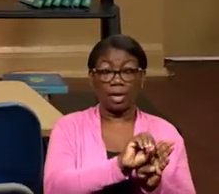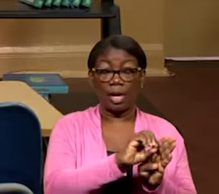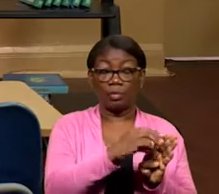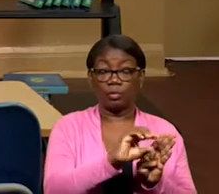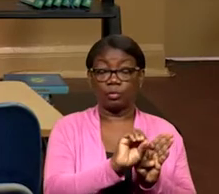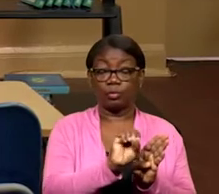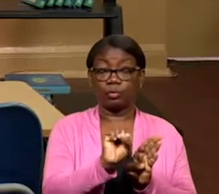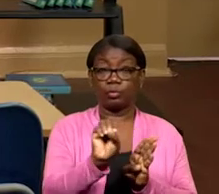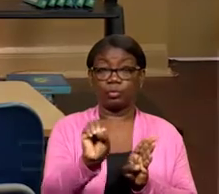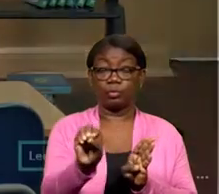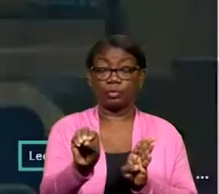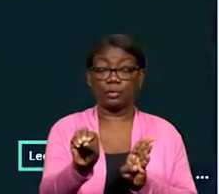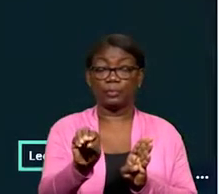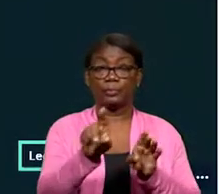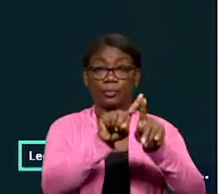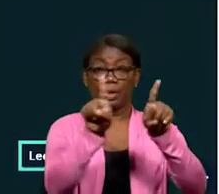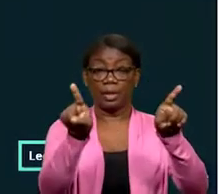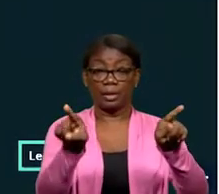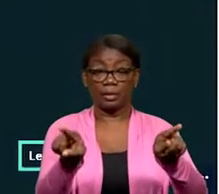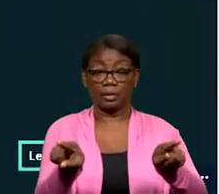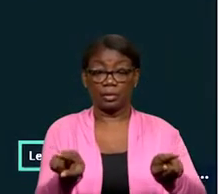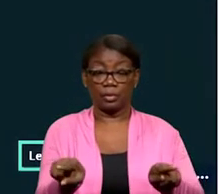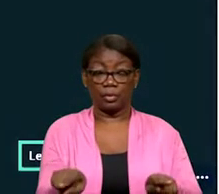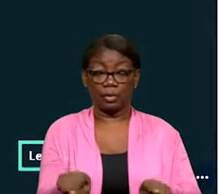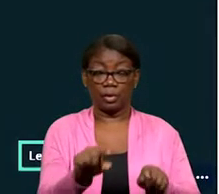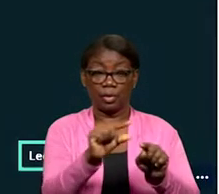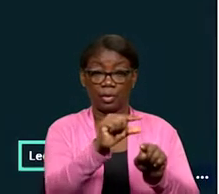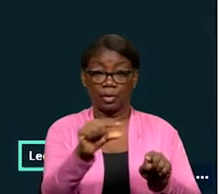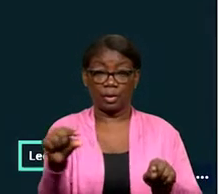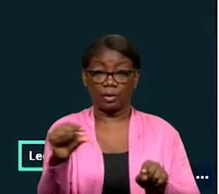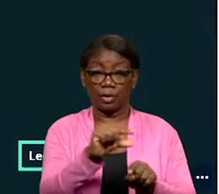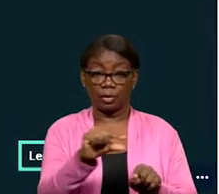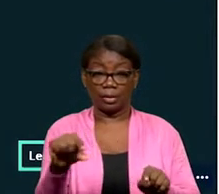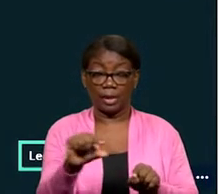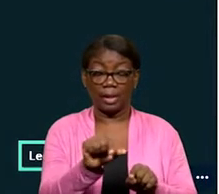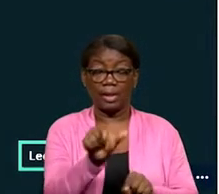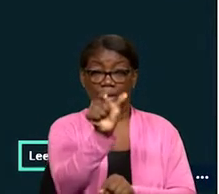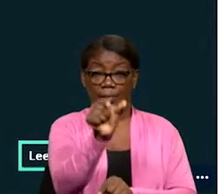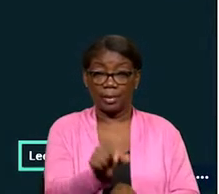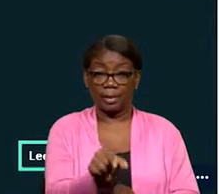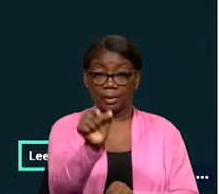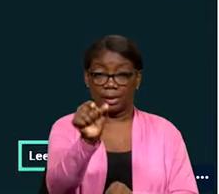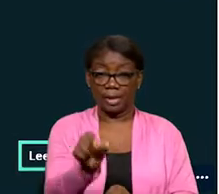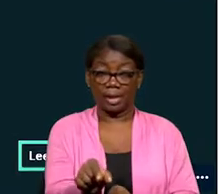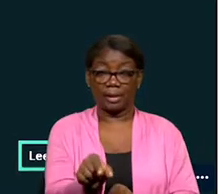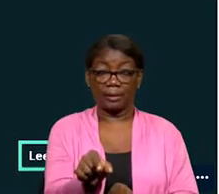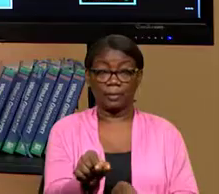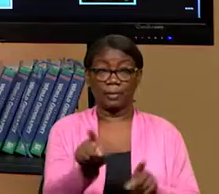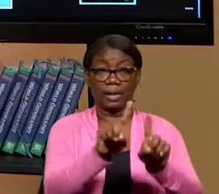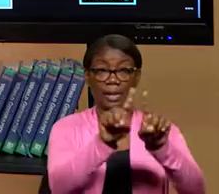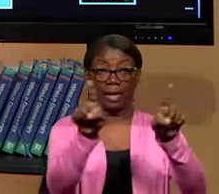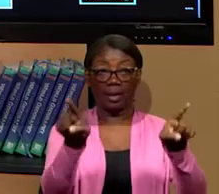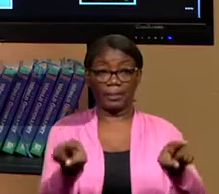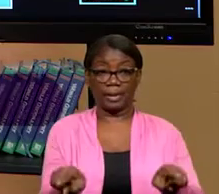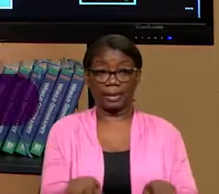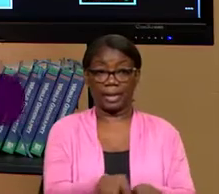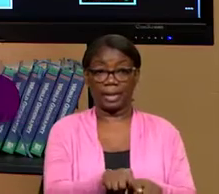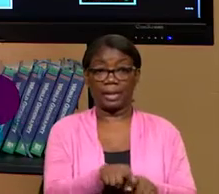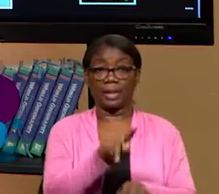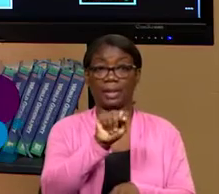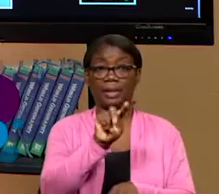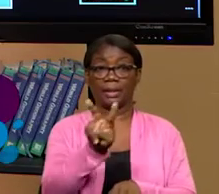que están ubicados de manera horizontal y vertical en la pantalla, para que ustedes puedan